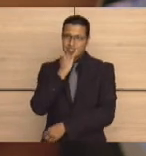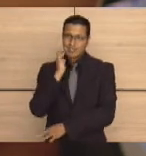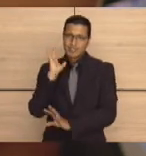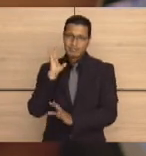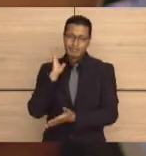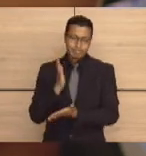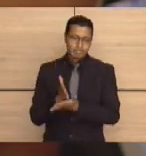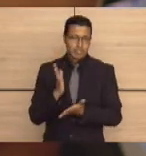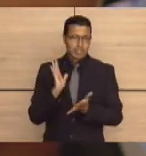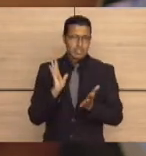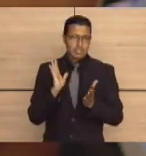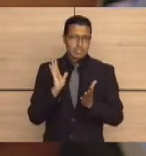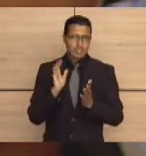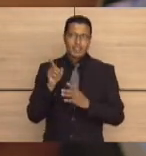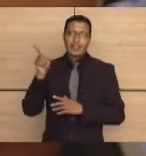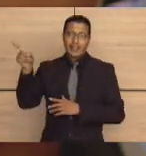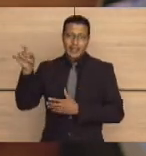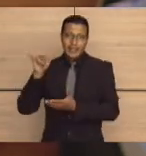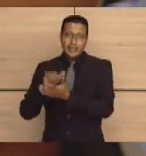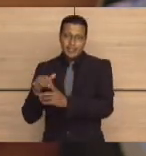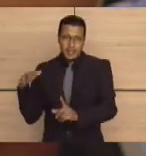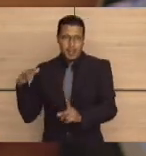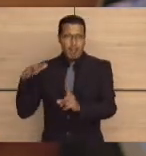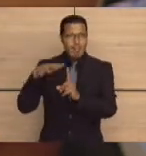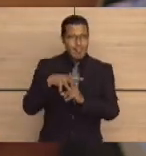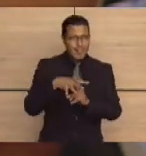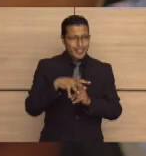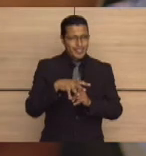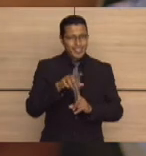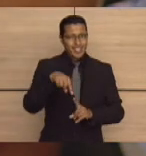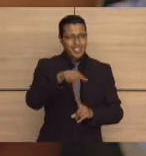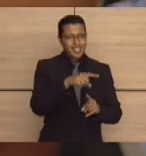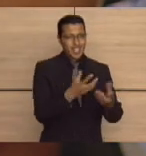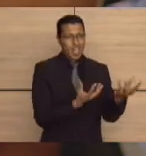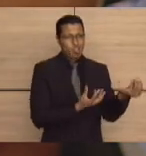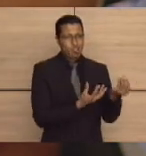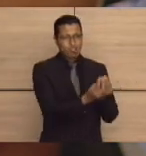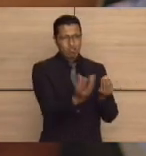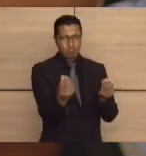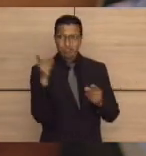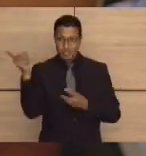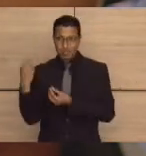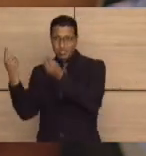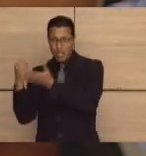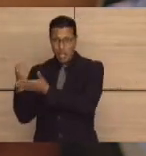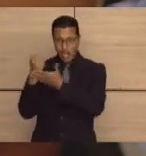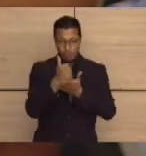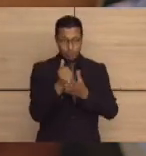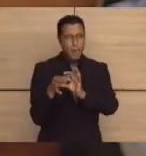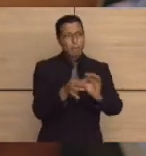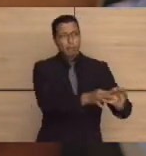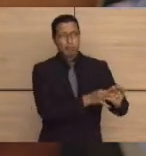desafortunadamente, ha contribuido mucho más a fragmentarnos que a unirnos. Mucho me temo